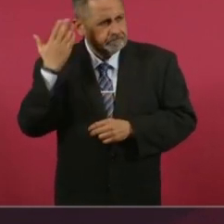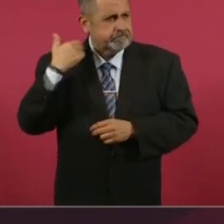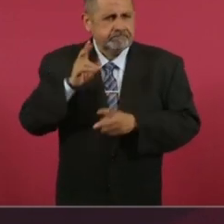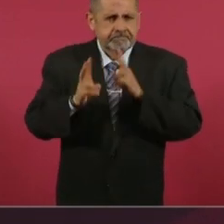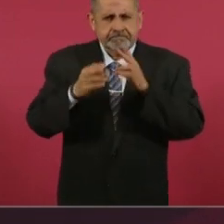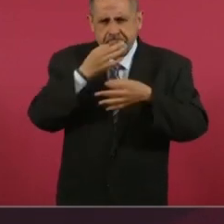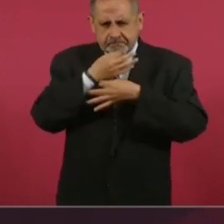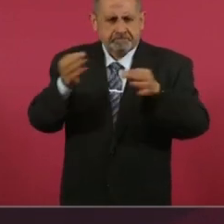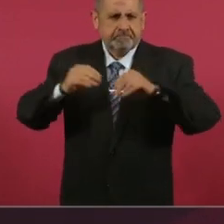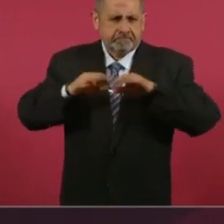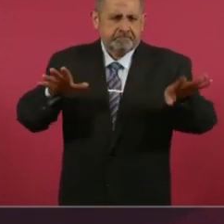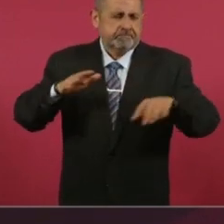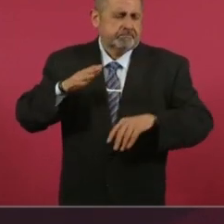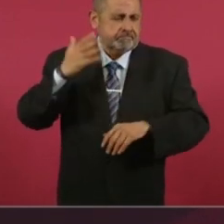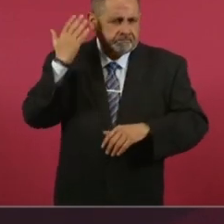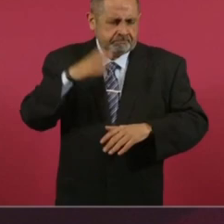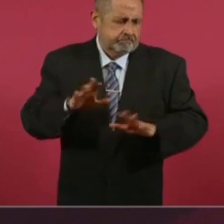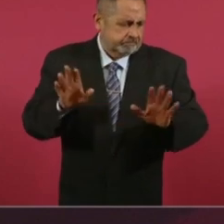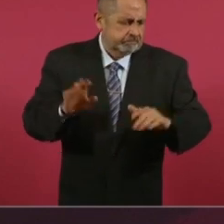di a conocer que